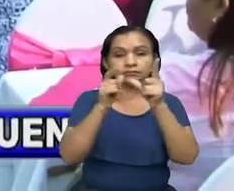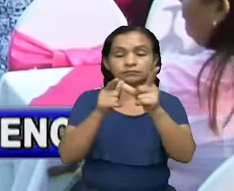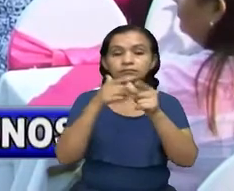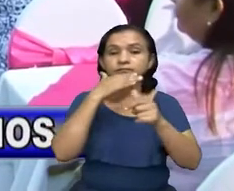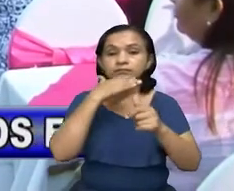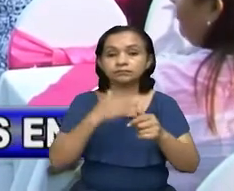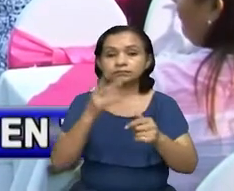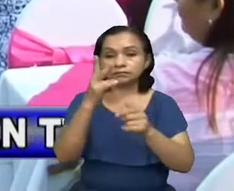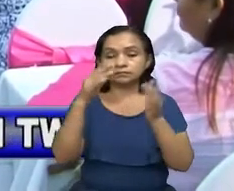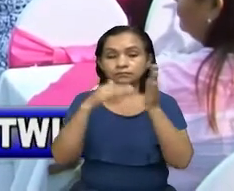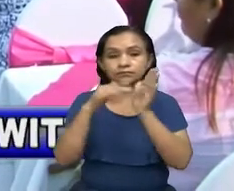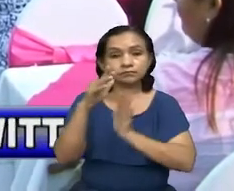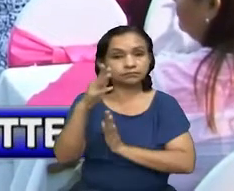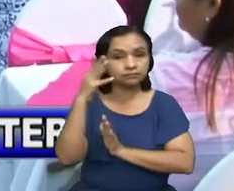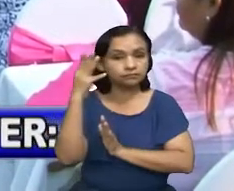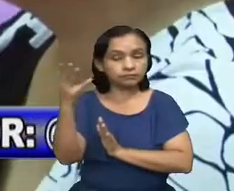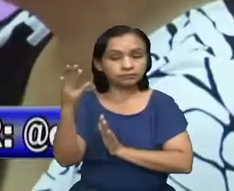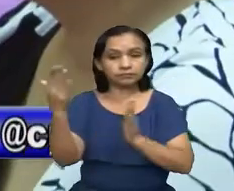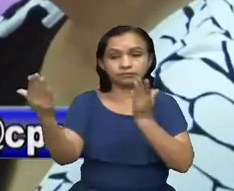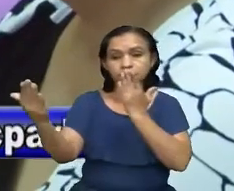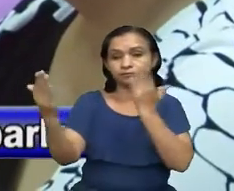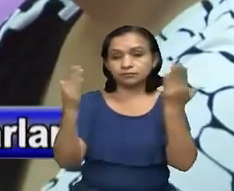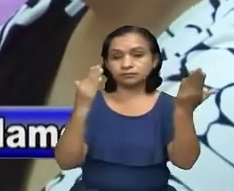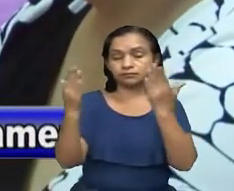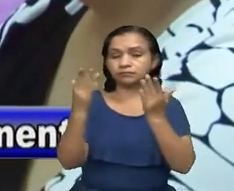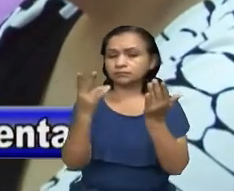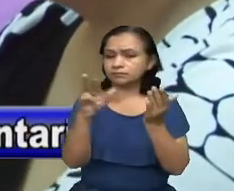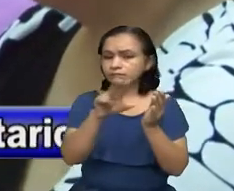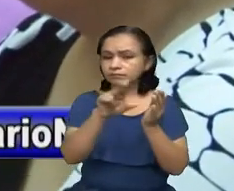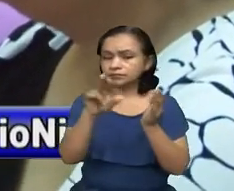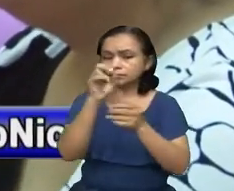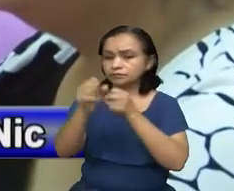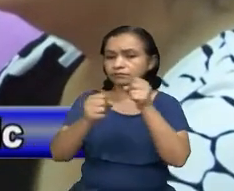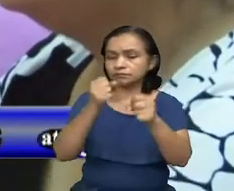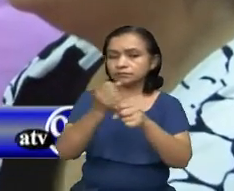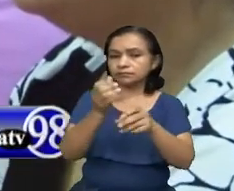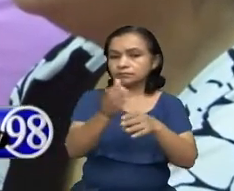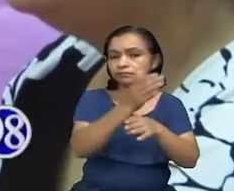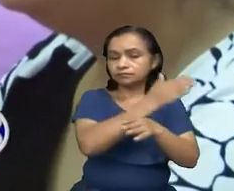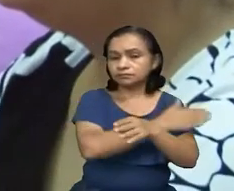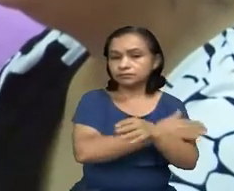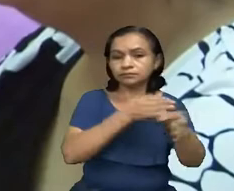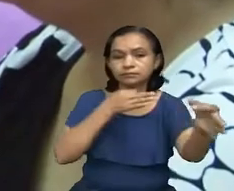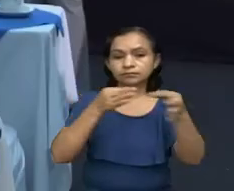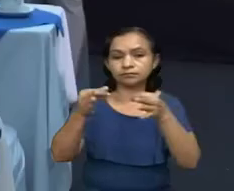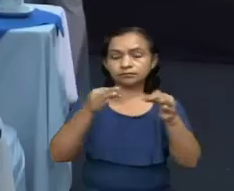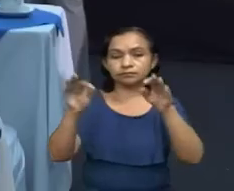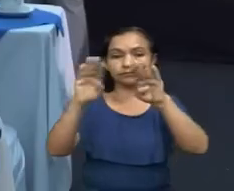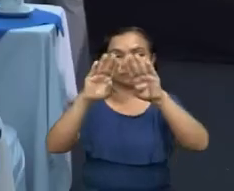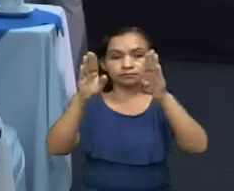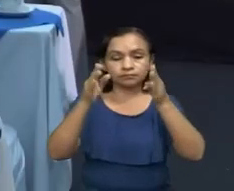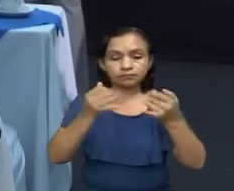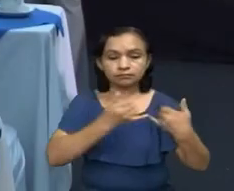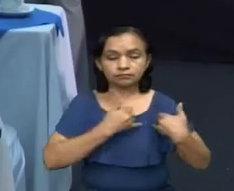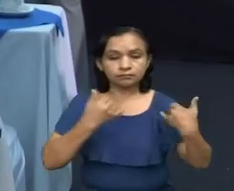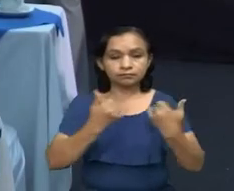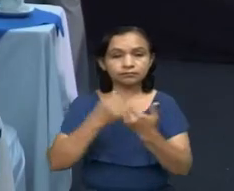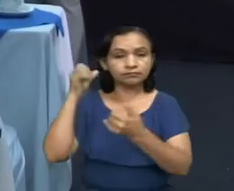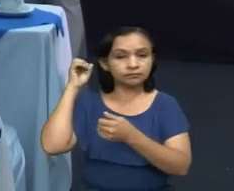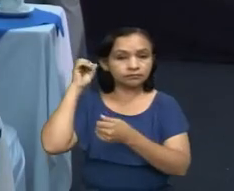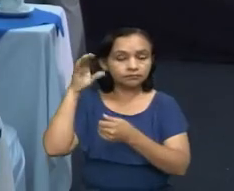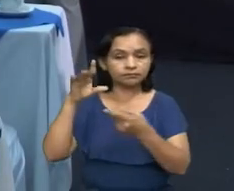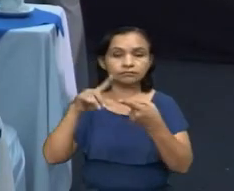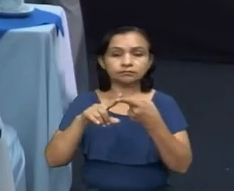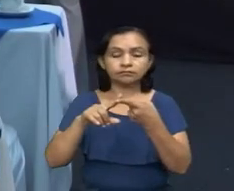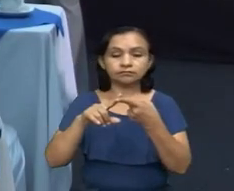de 2019, en comparación con el mismo periodo del año pasado, detalló la titular del Instituto Nicaragüense de Turismo en